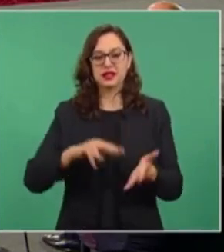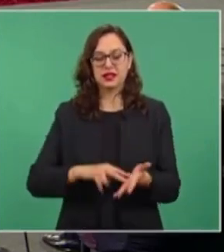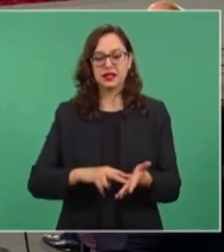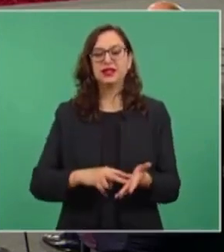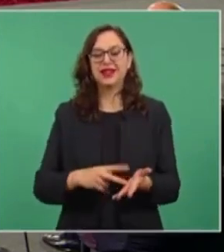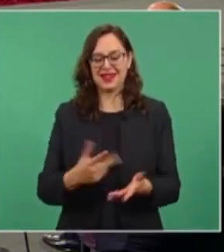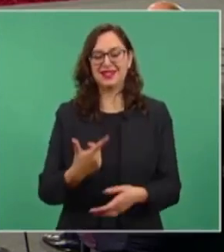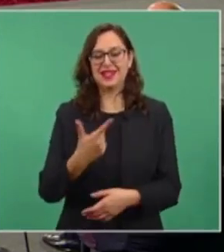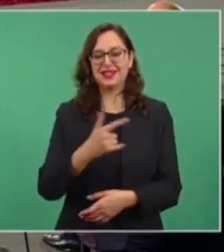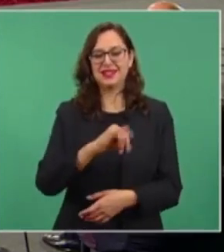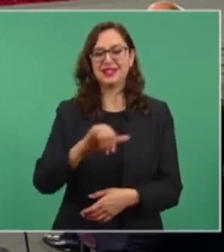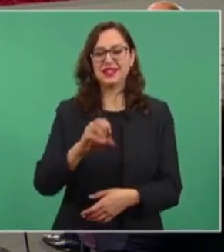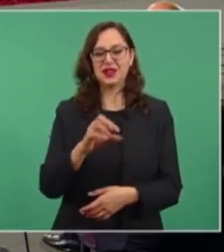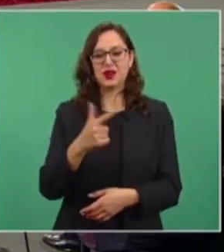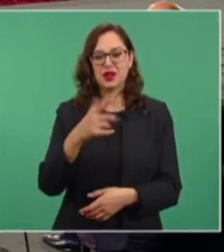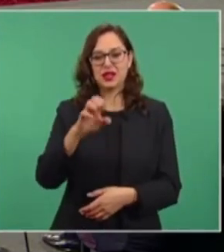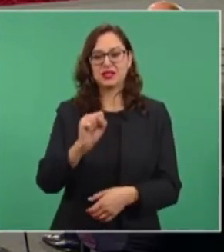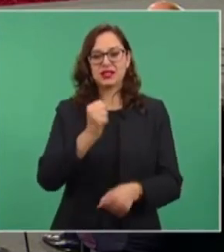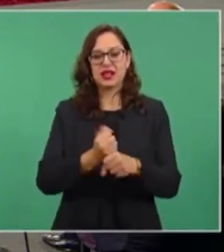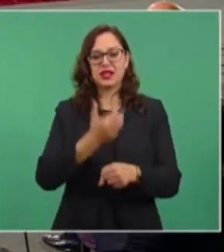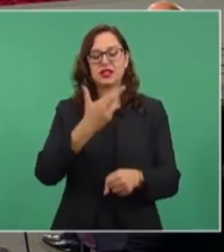de Comunicaciones y Transportes.